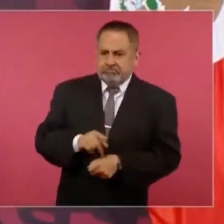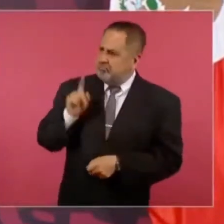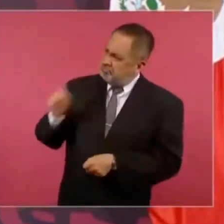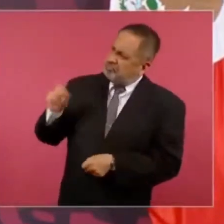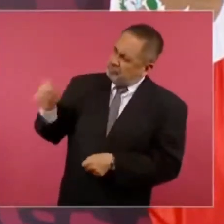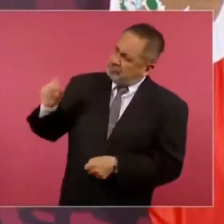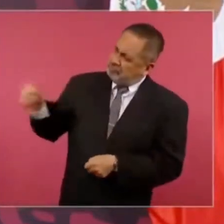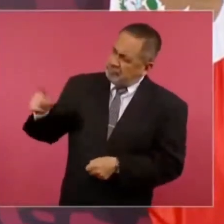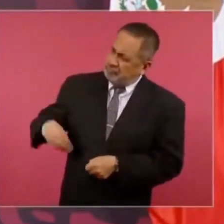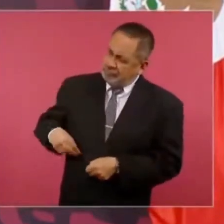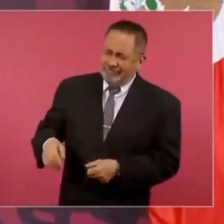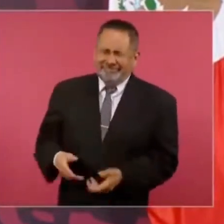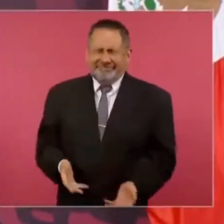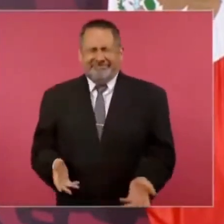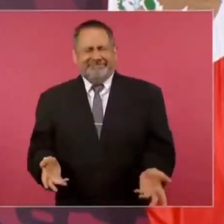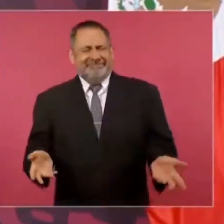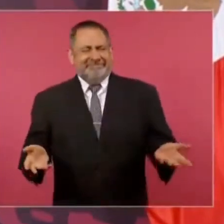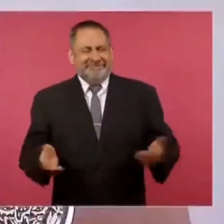Yo no sé